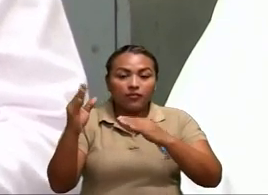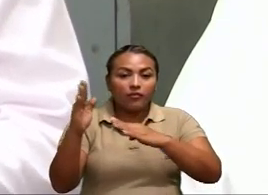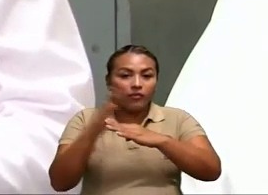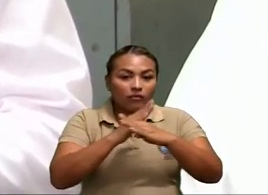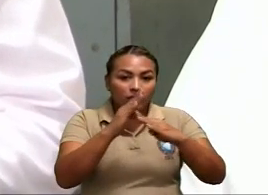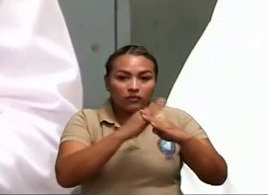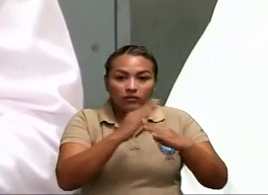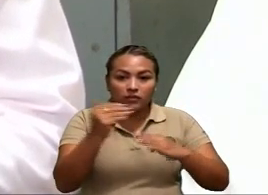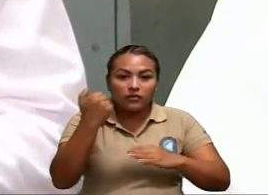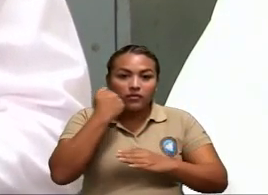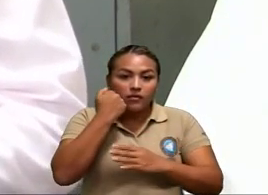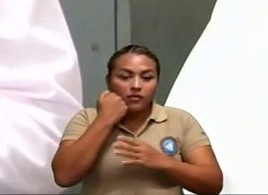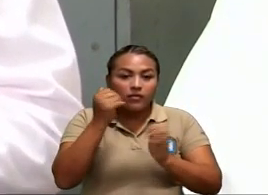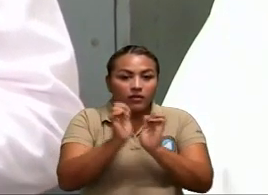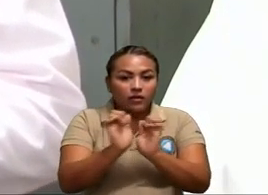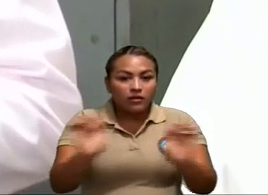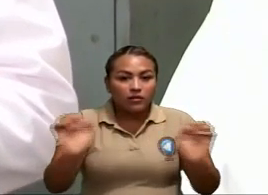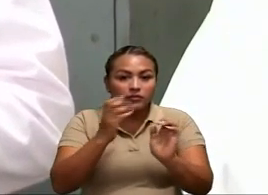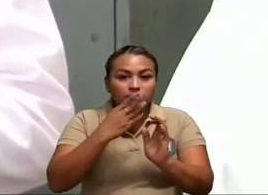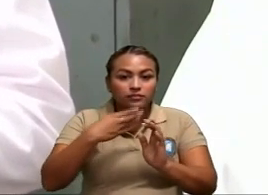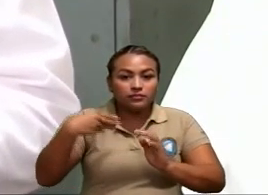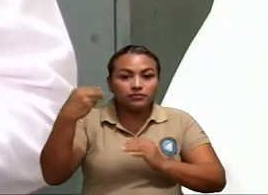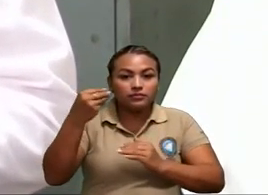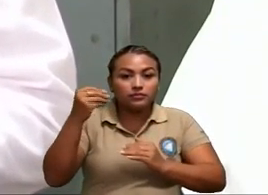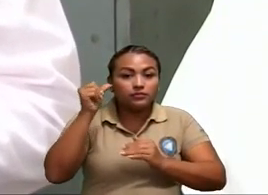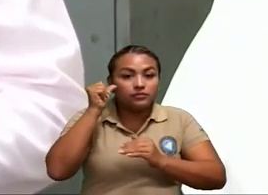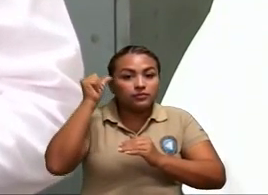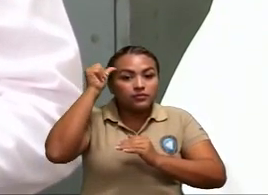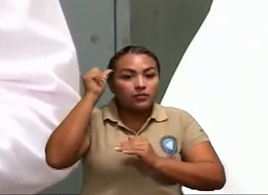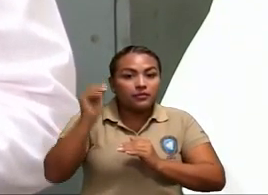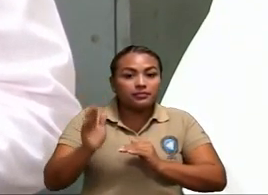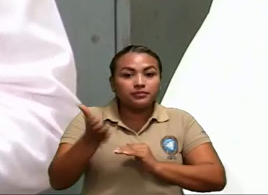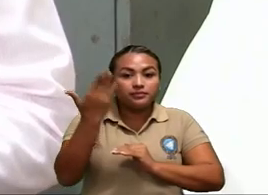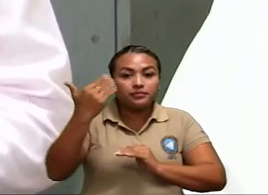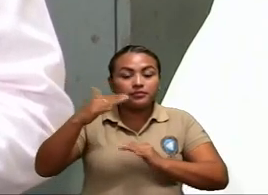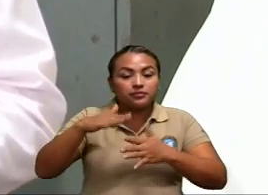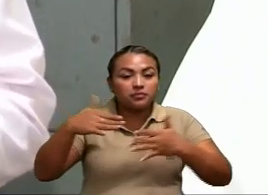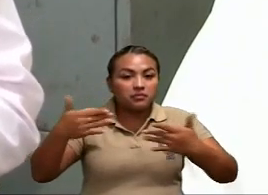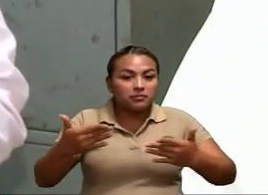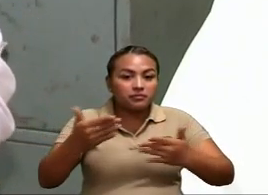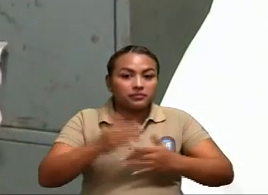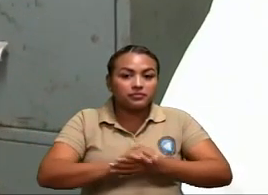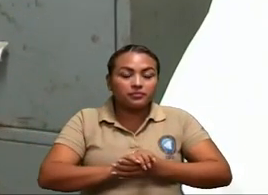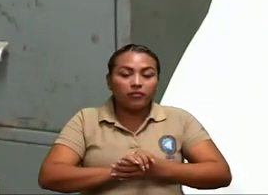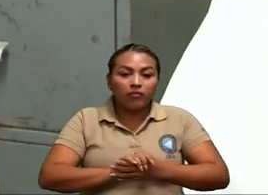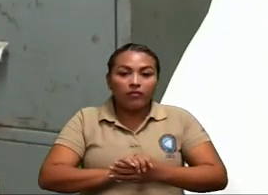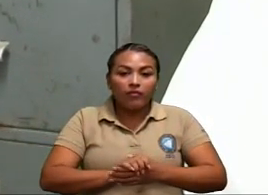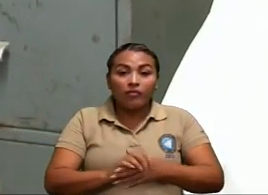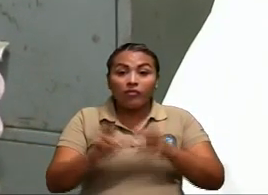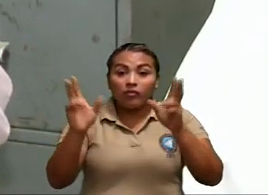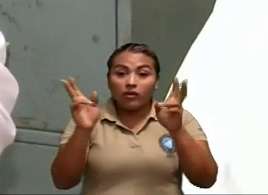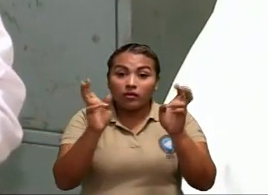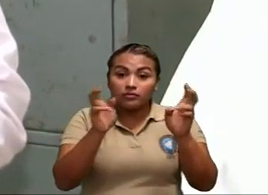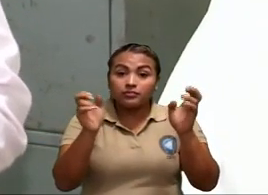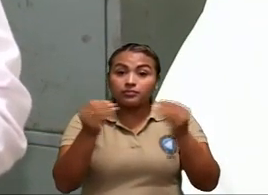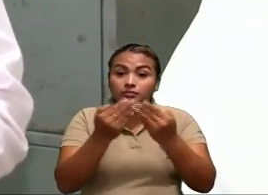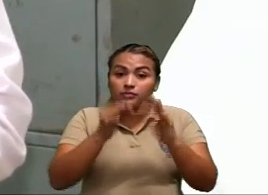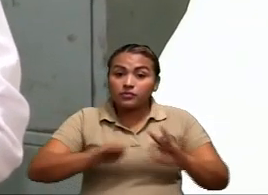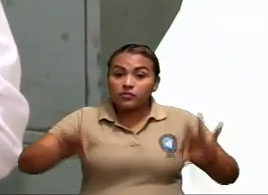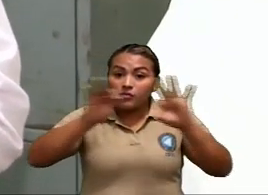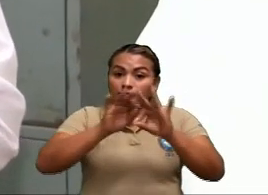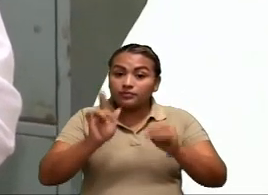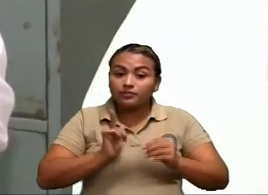padecimientos de los niños, de los jóvenes, de los adultos mayores y, por supuesto, temas muy interesantes que tienen